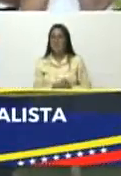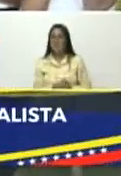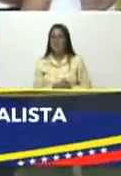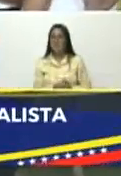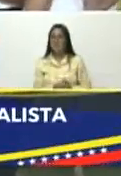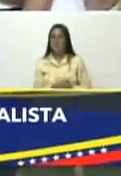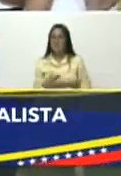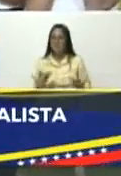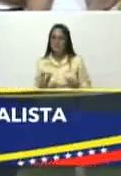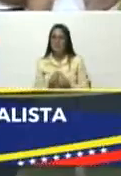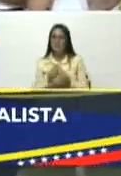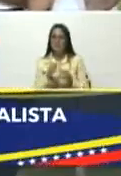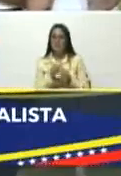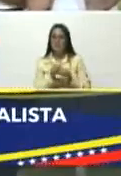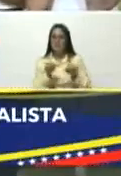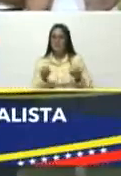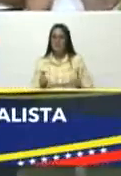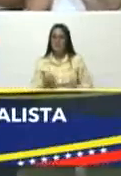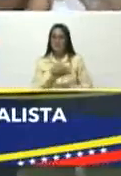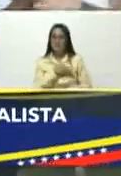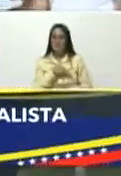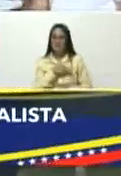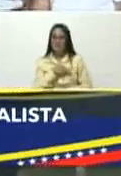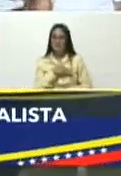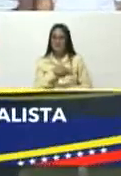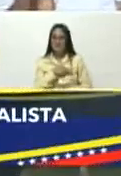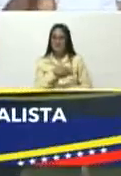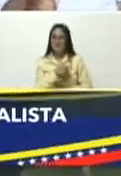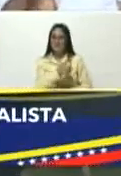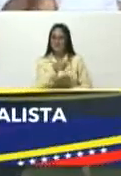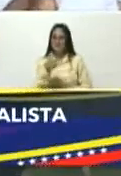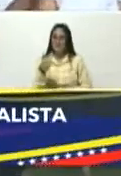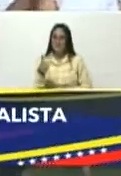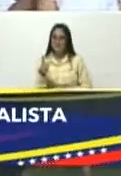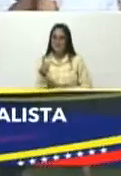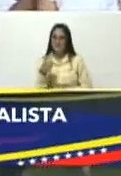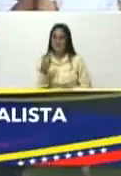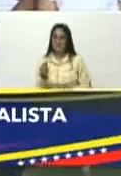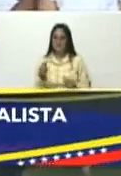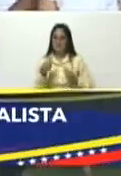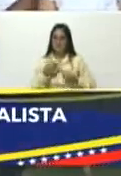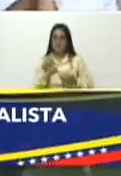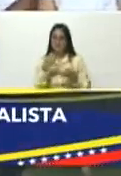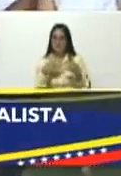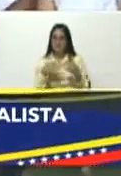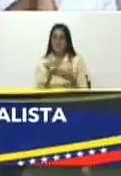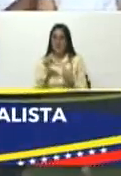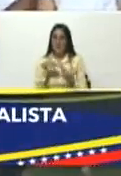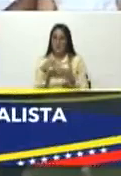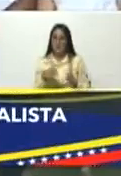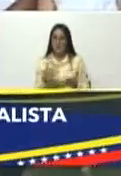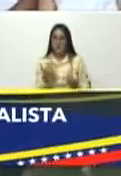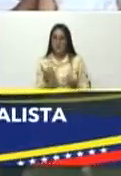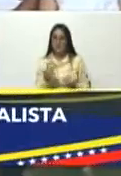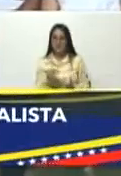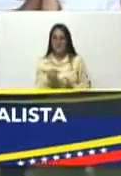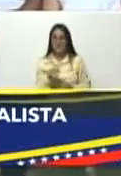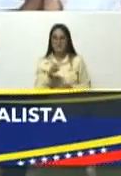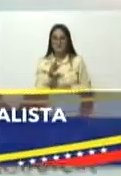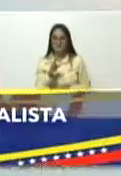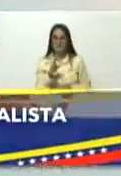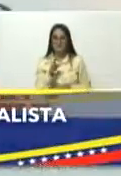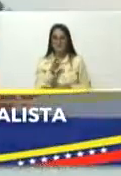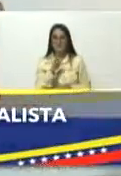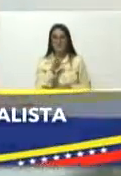quienes, junto con el sistema de Misiones y con cada una de las herramientas que usted nos ha dado a través de la revolución, como en este caso es la